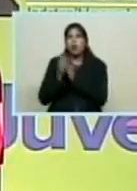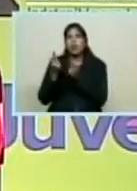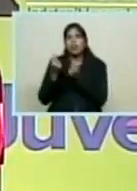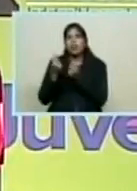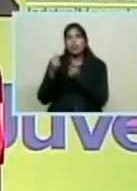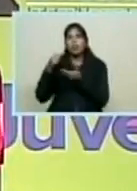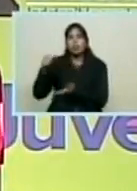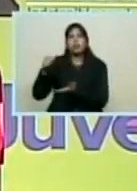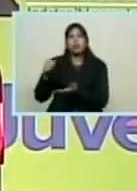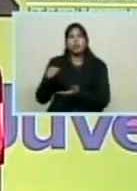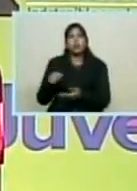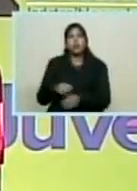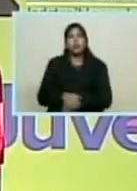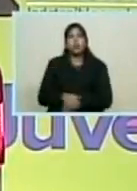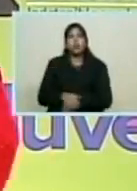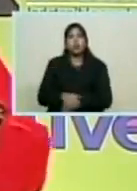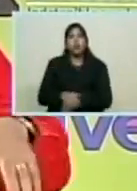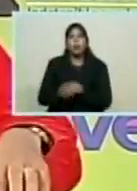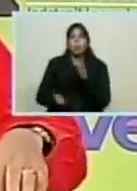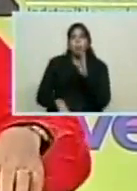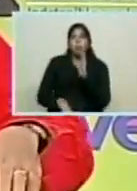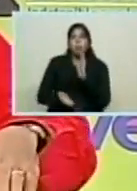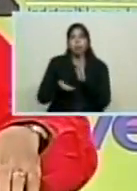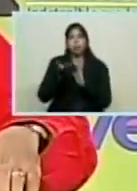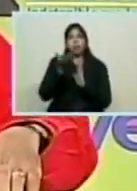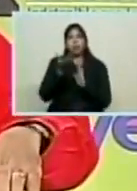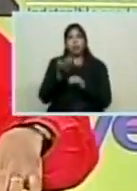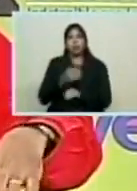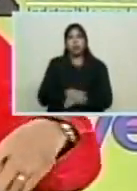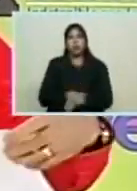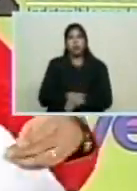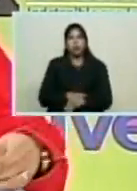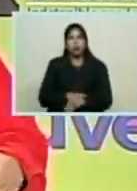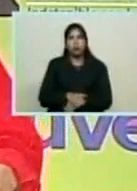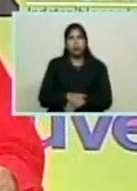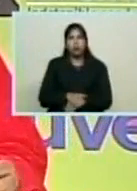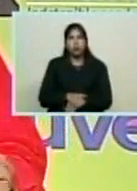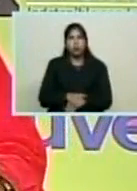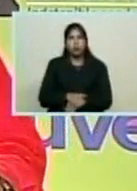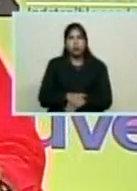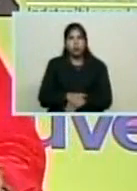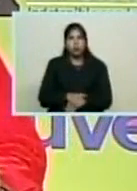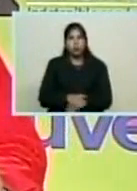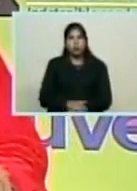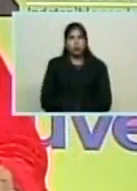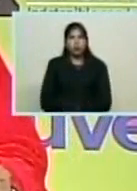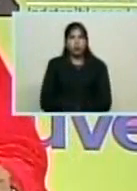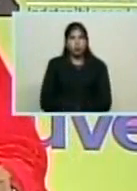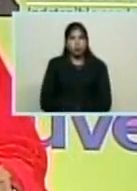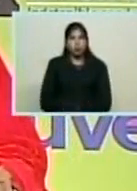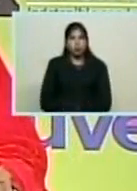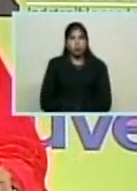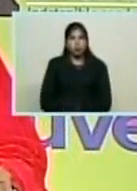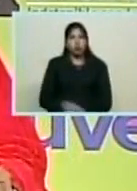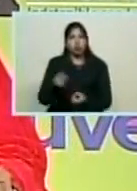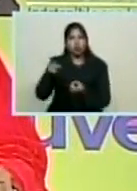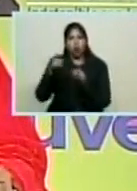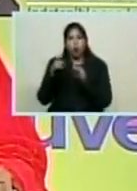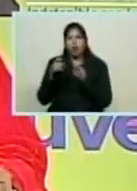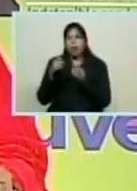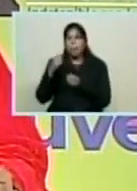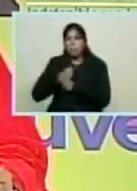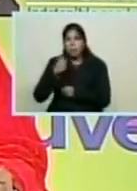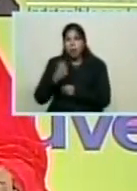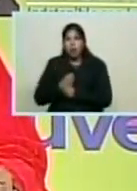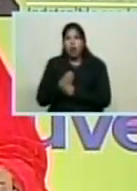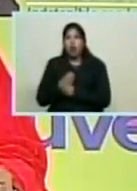adicionales para incrementar las contribuciones que percibe el personal docente, administrativo,